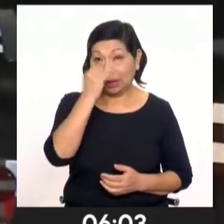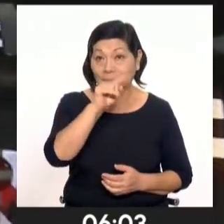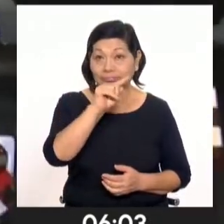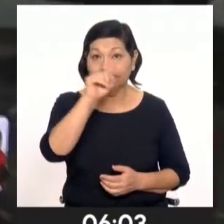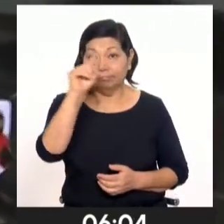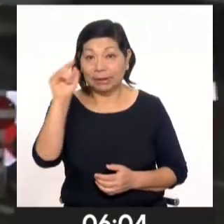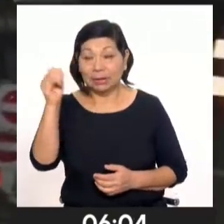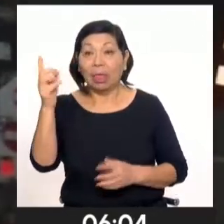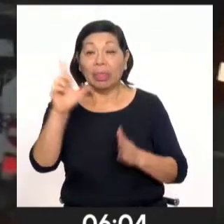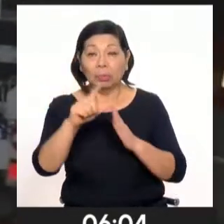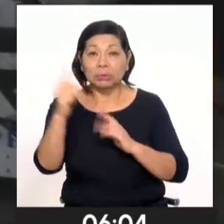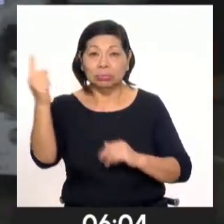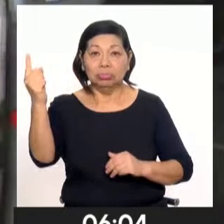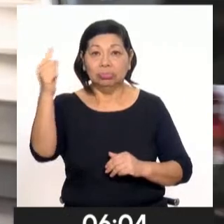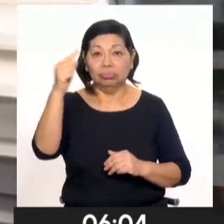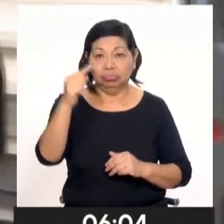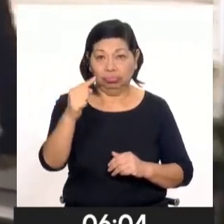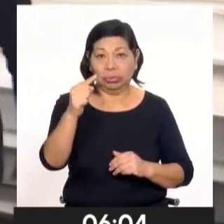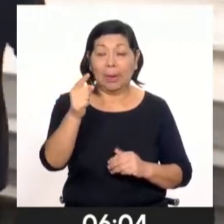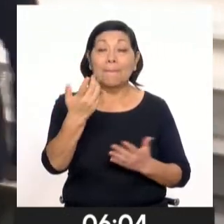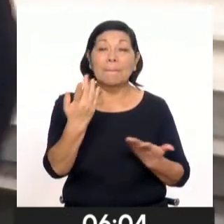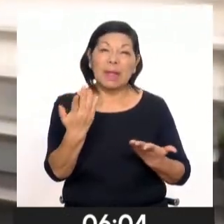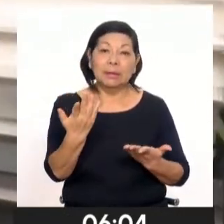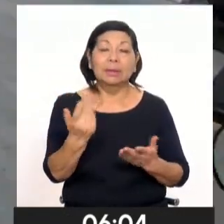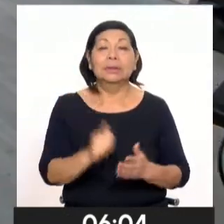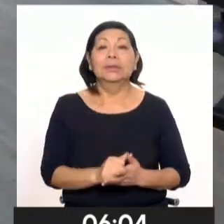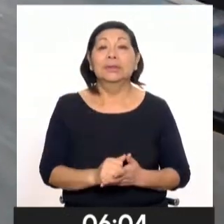luego regresar con estas personas, con